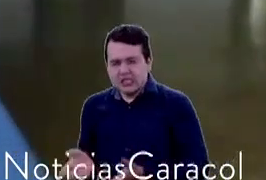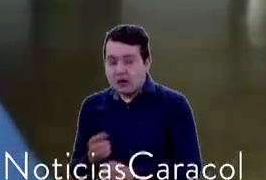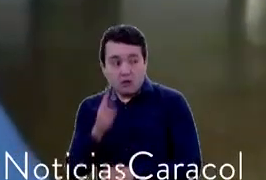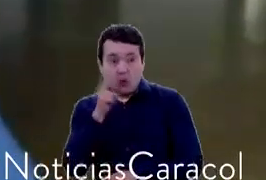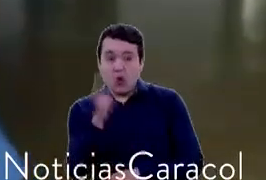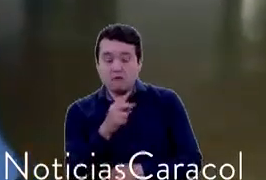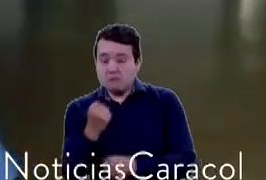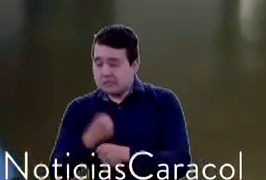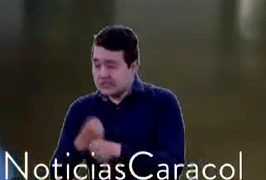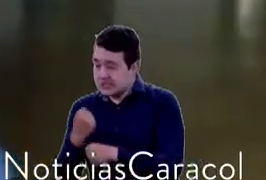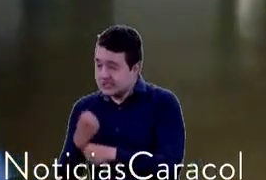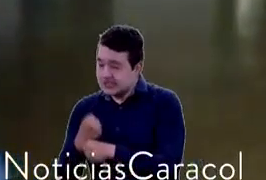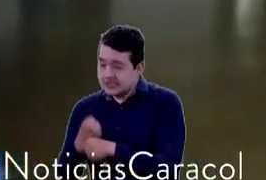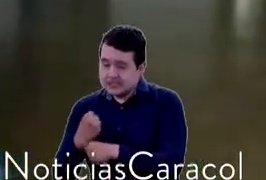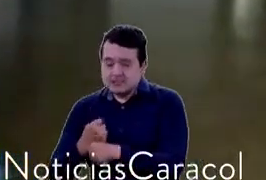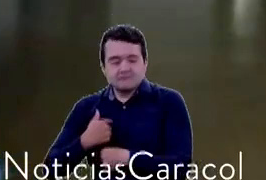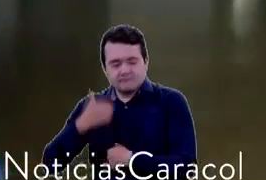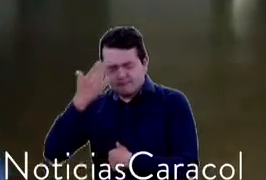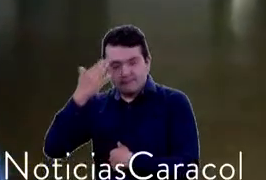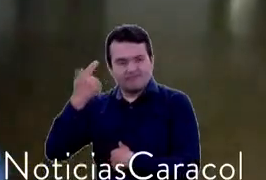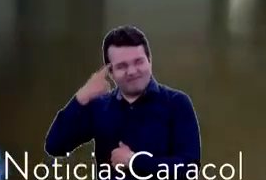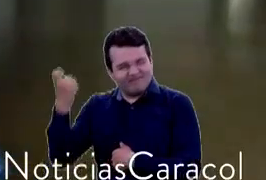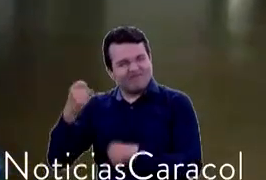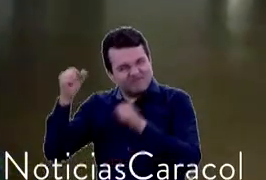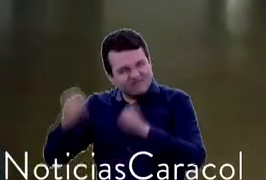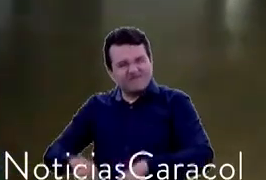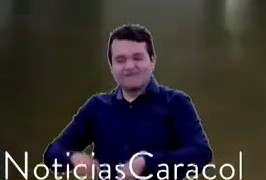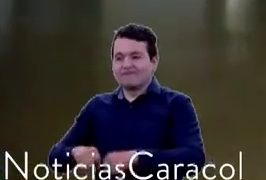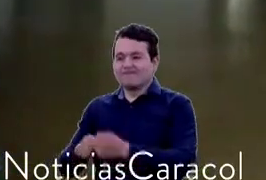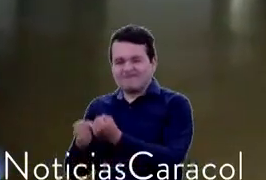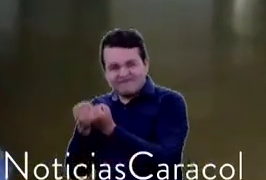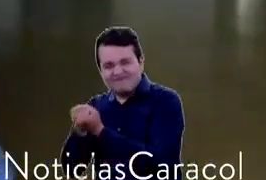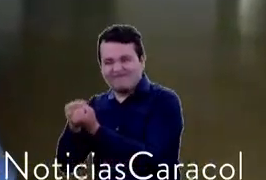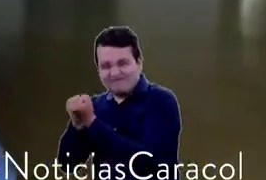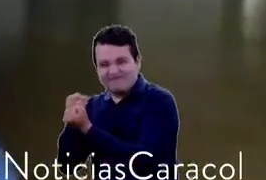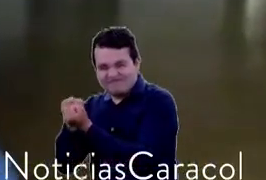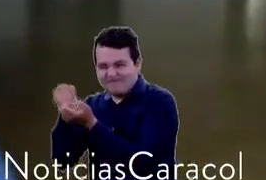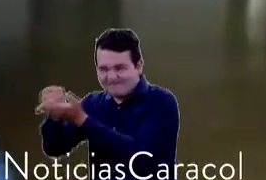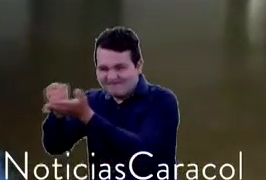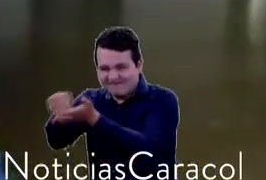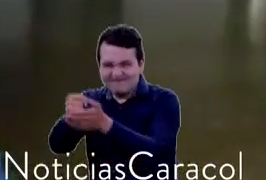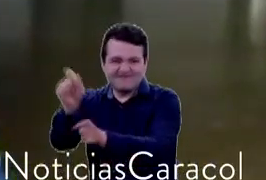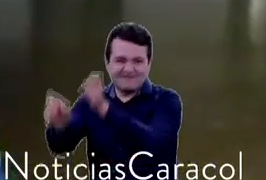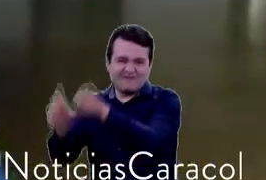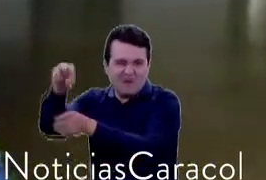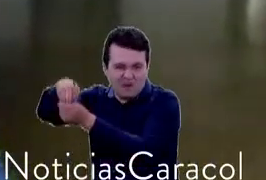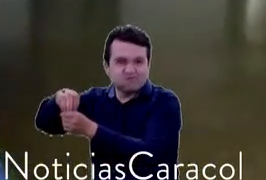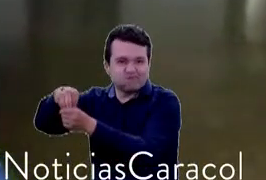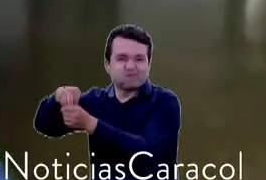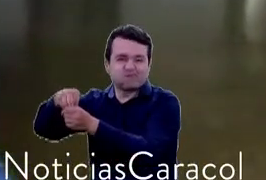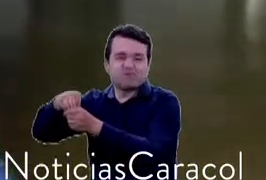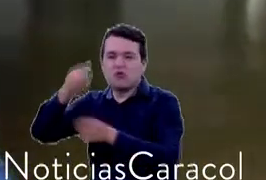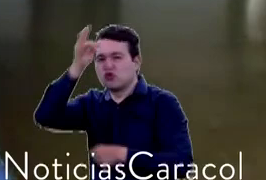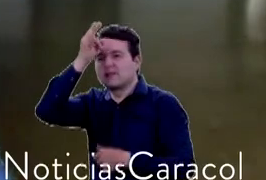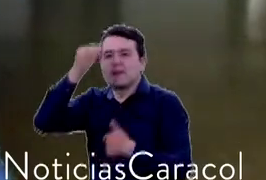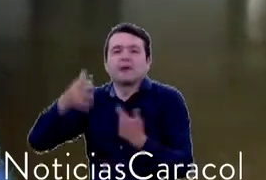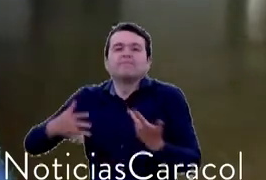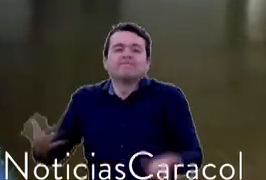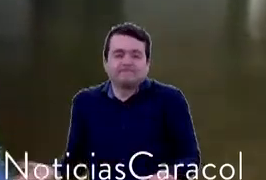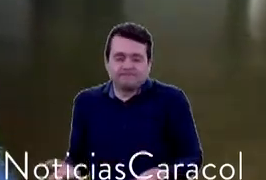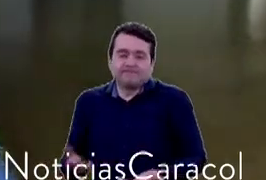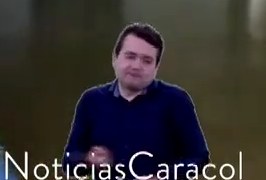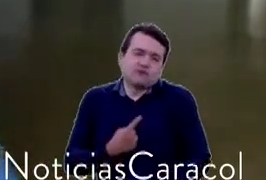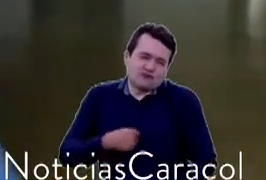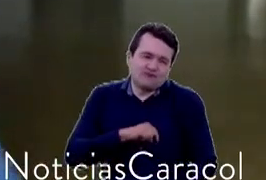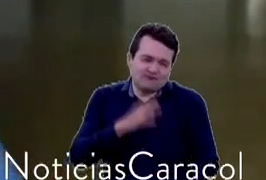satisface un poco estar acá y poder ayudar a nuestros pacientes, poder estar compartiendo con ellos. Porque igual sé que si para nosotros es un poco